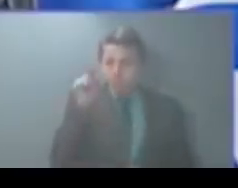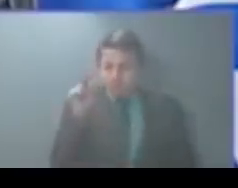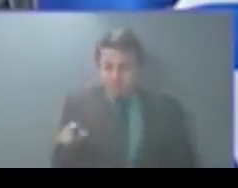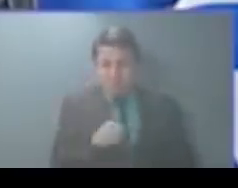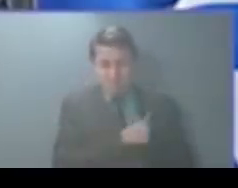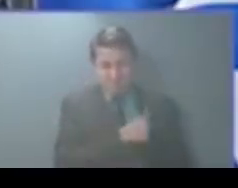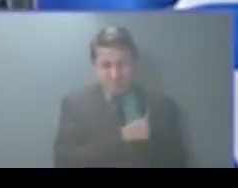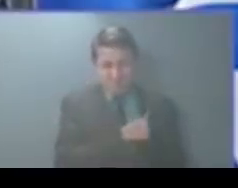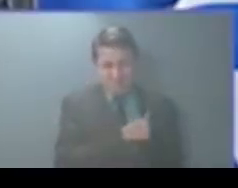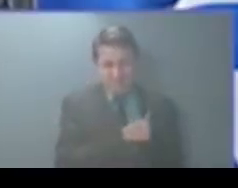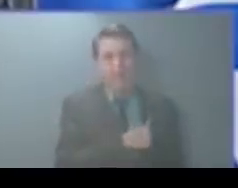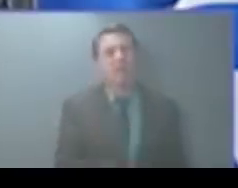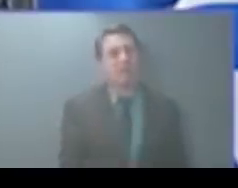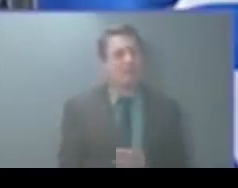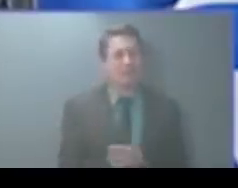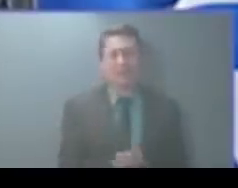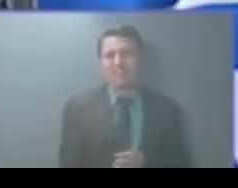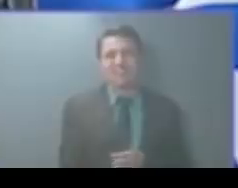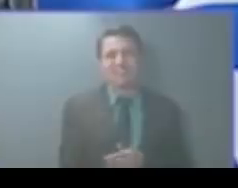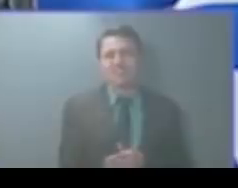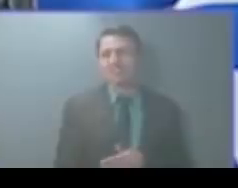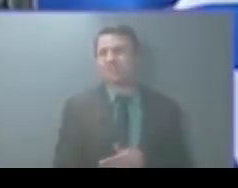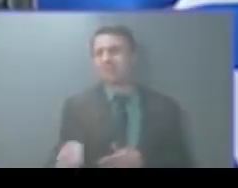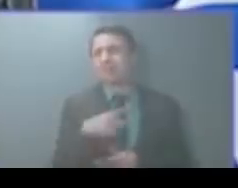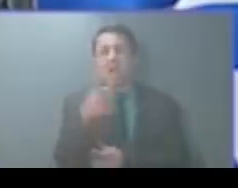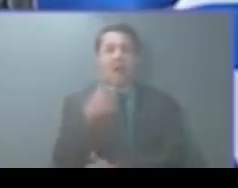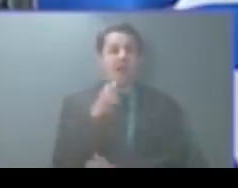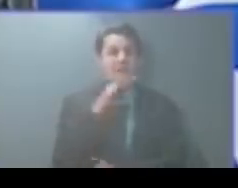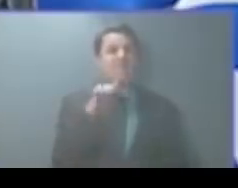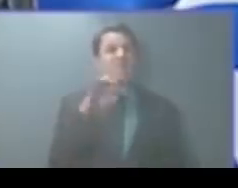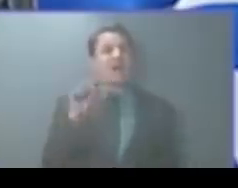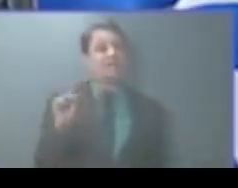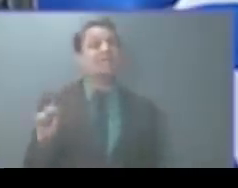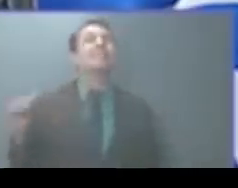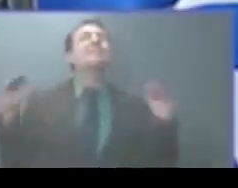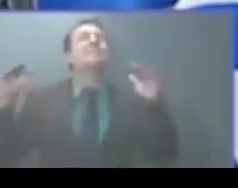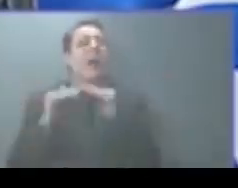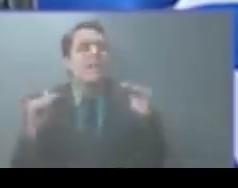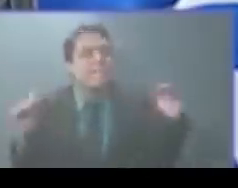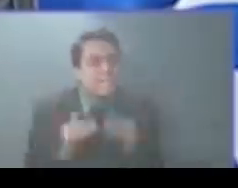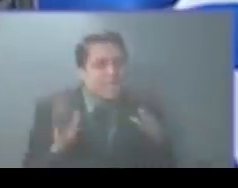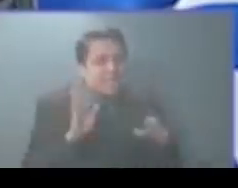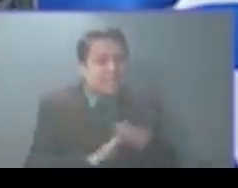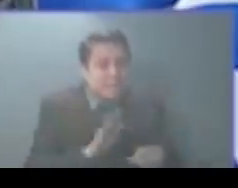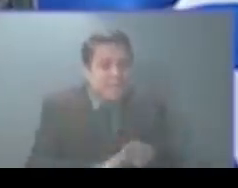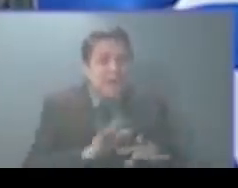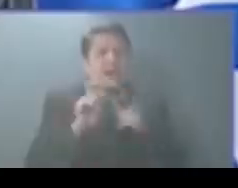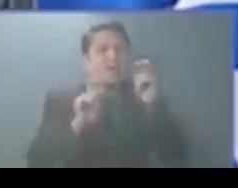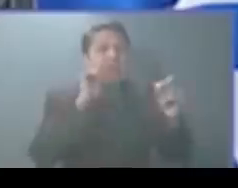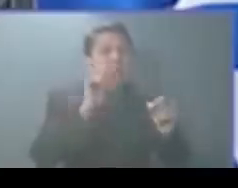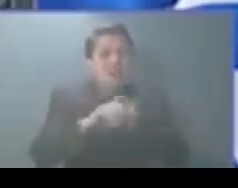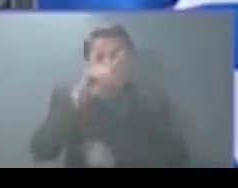de ministro, está consciente que la Fuerza Armada también está llamada a hacer efectivas las